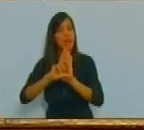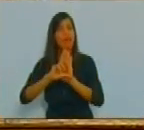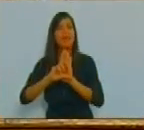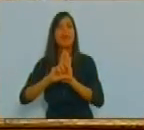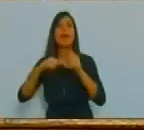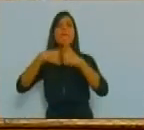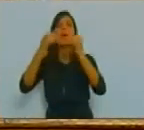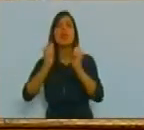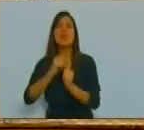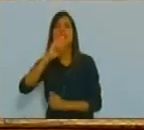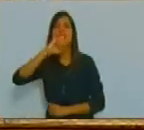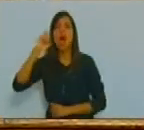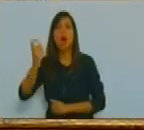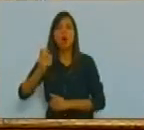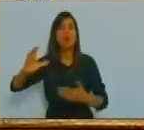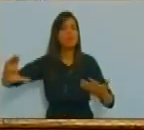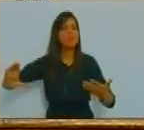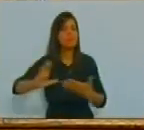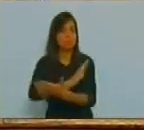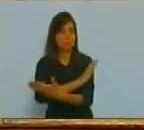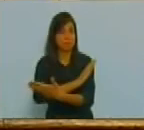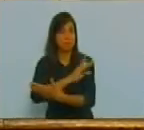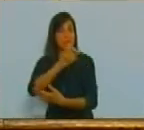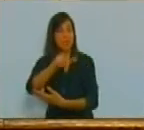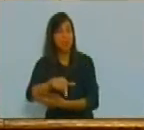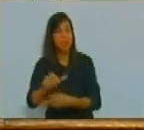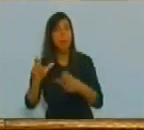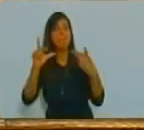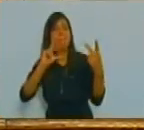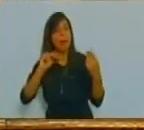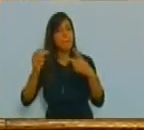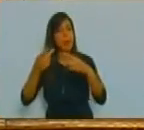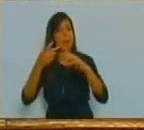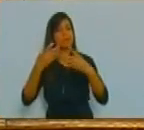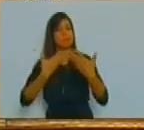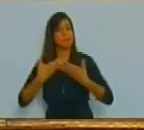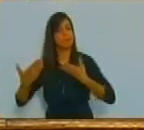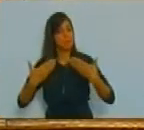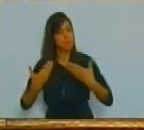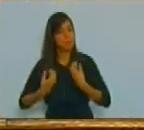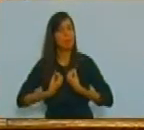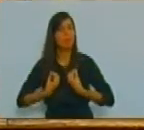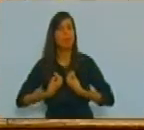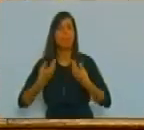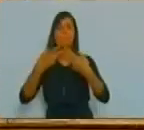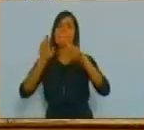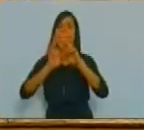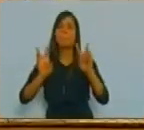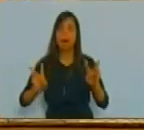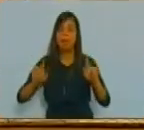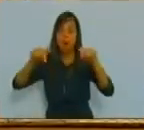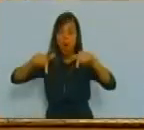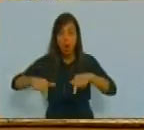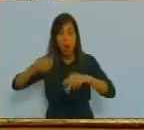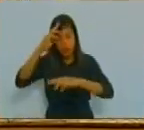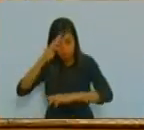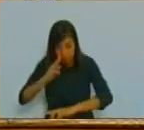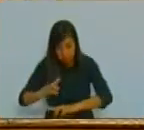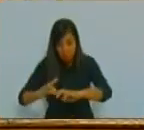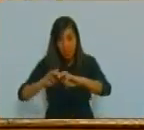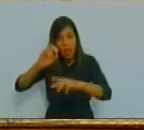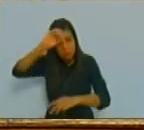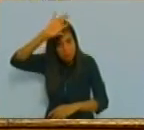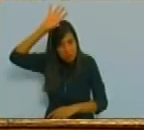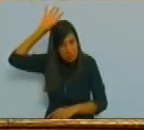contra la intolerancia contra el fascismo y por la convivencia pacífica hoy rendimos homenaje a robert y amaría también